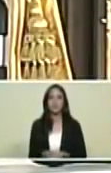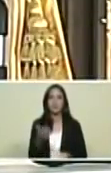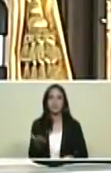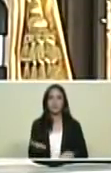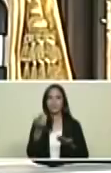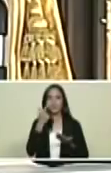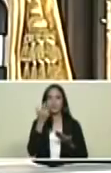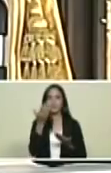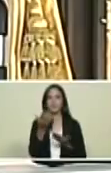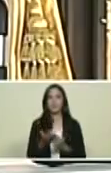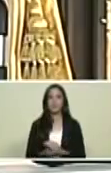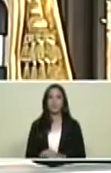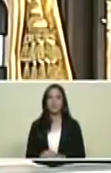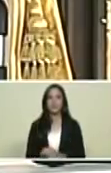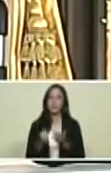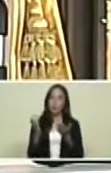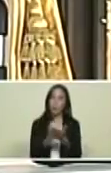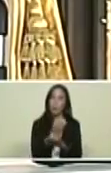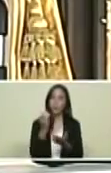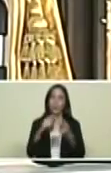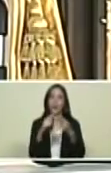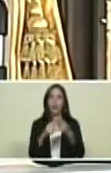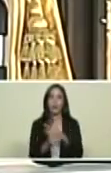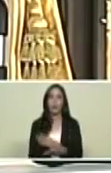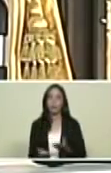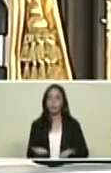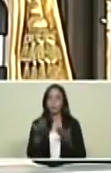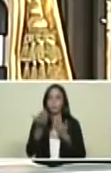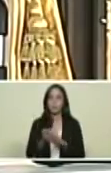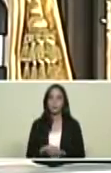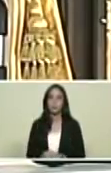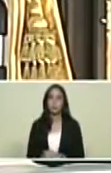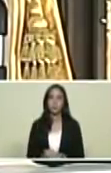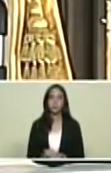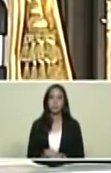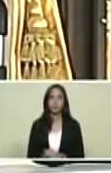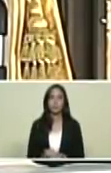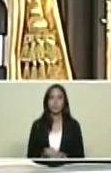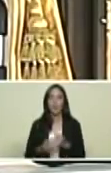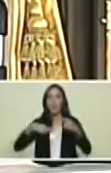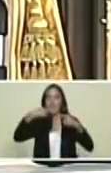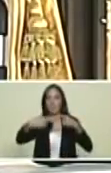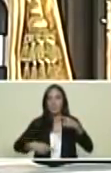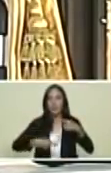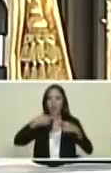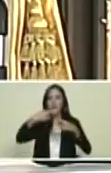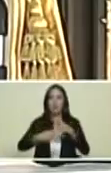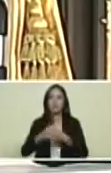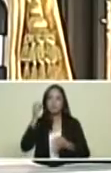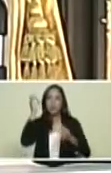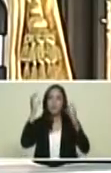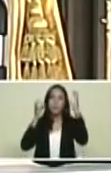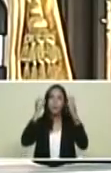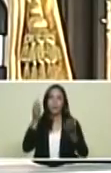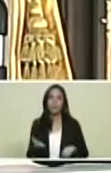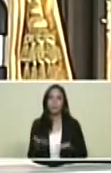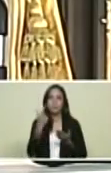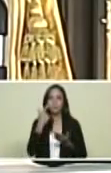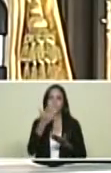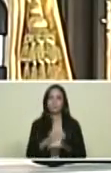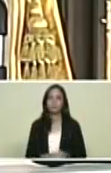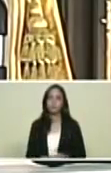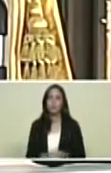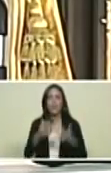Cunaguaro, cuadernos, reciclar es bueno. ¿Oh? Invepal, estos cuadernos son hechos por la